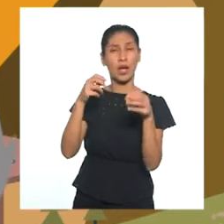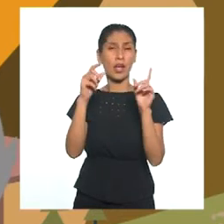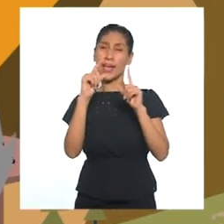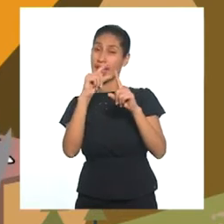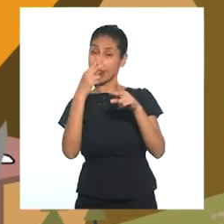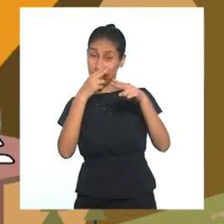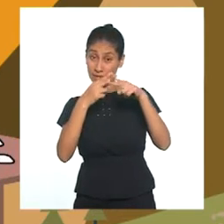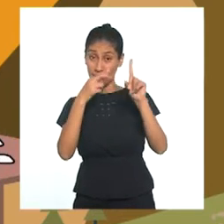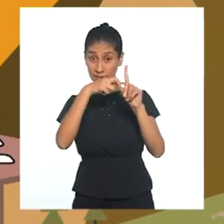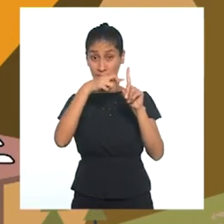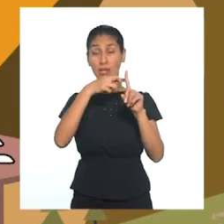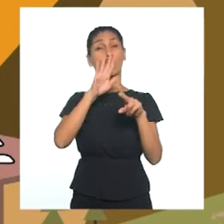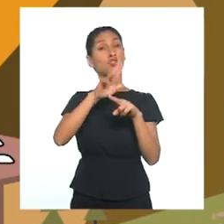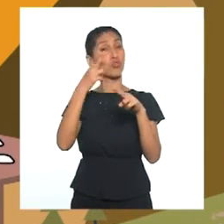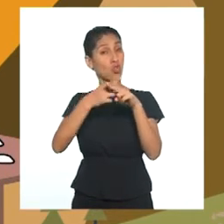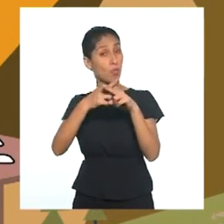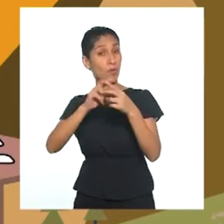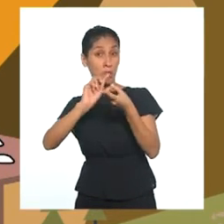el nombre de Pablo?